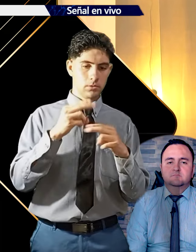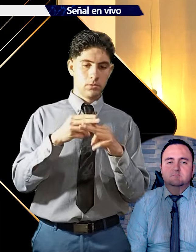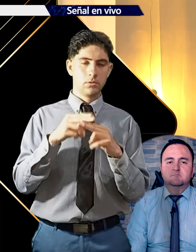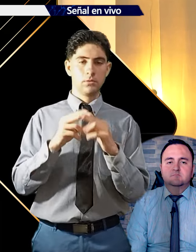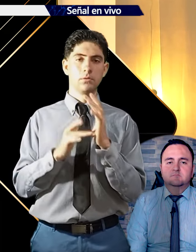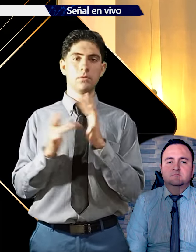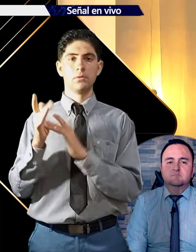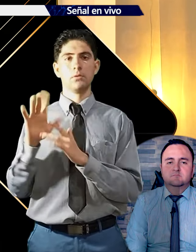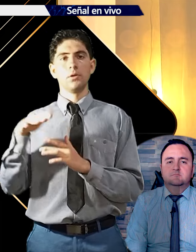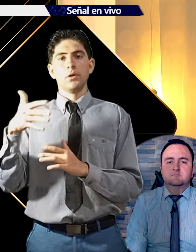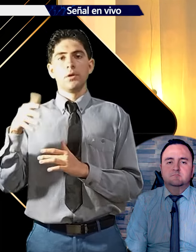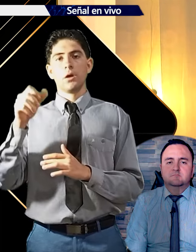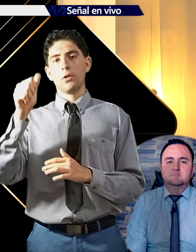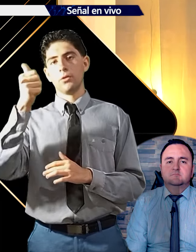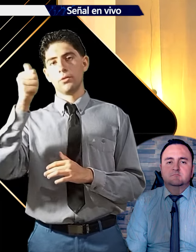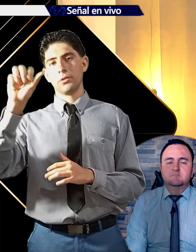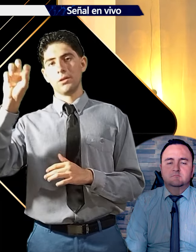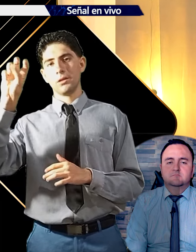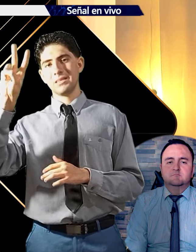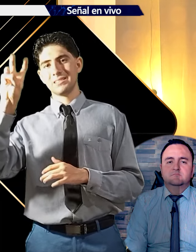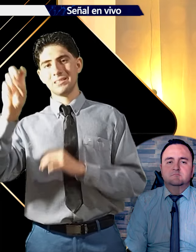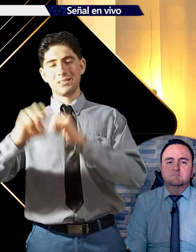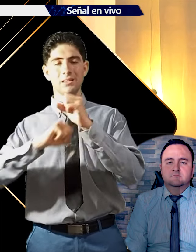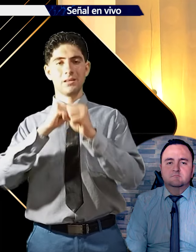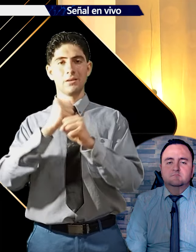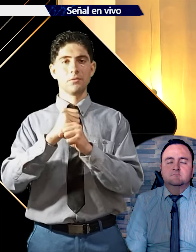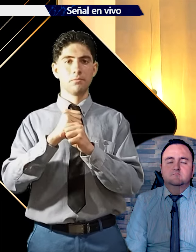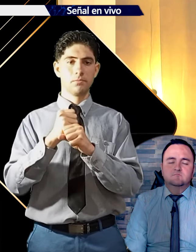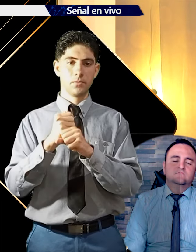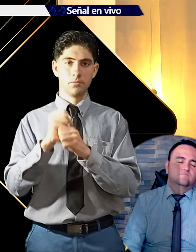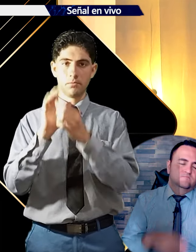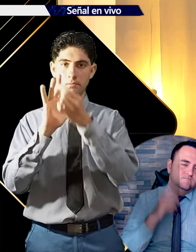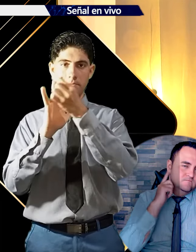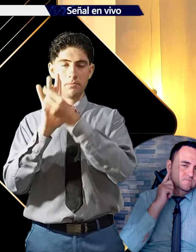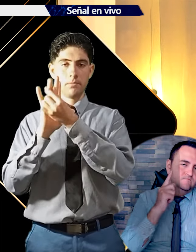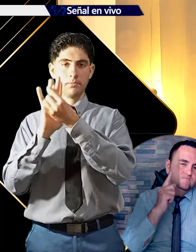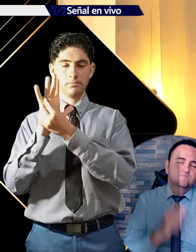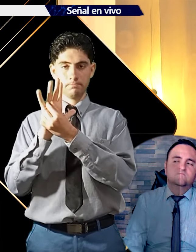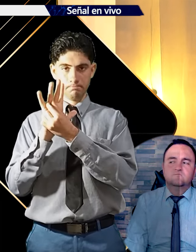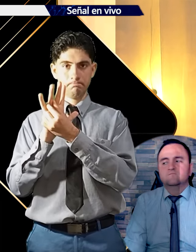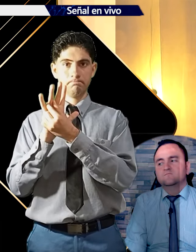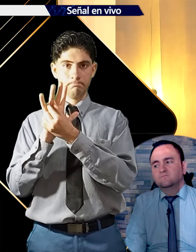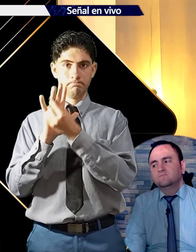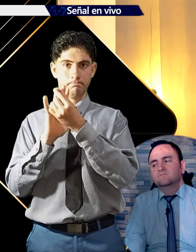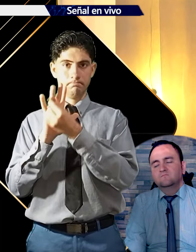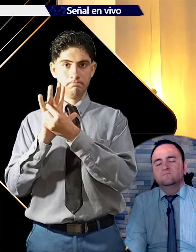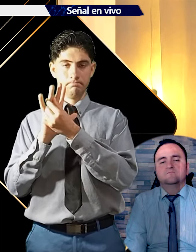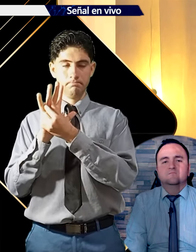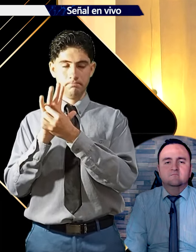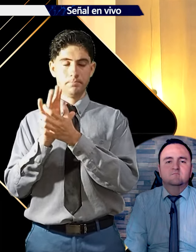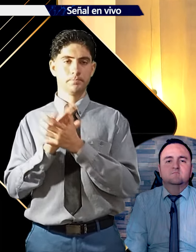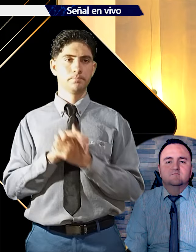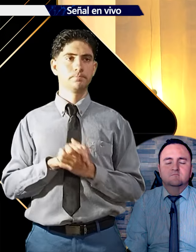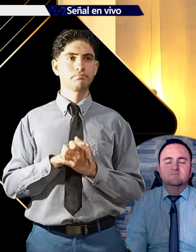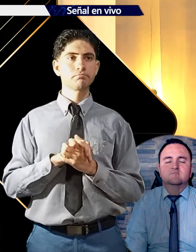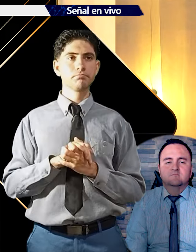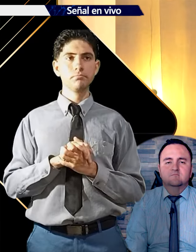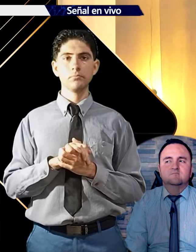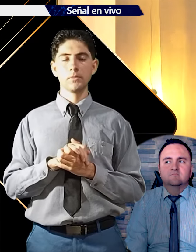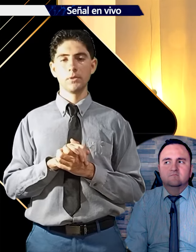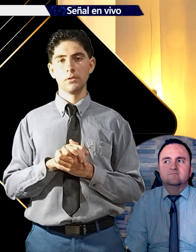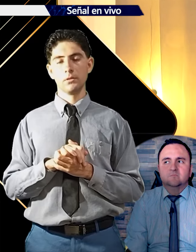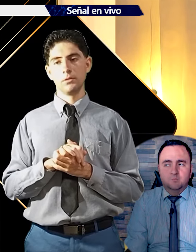me estaba casando con un misionero. Porque yo siempre he dicho que la pobreza más grande de una persona no es no tener dinero,